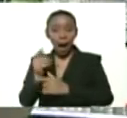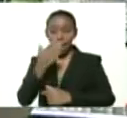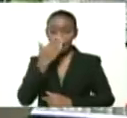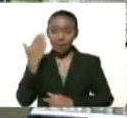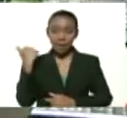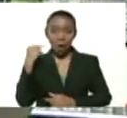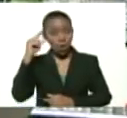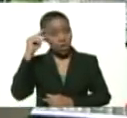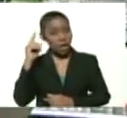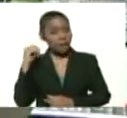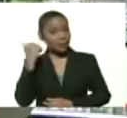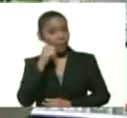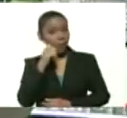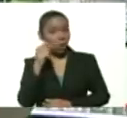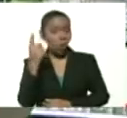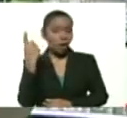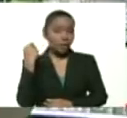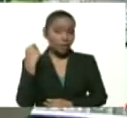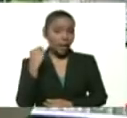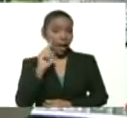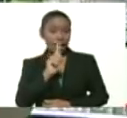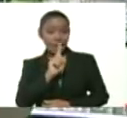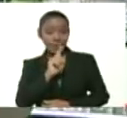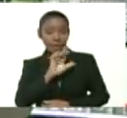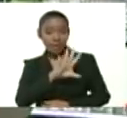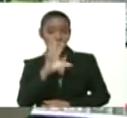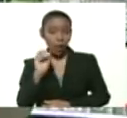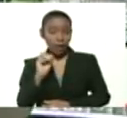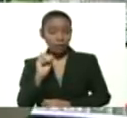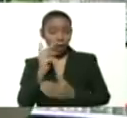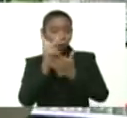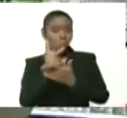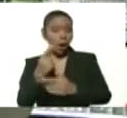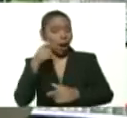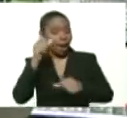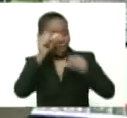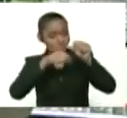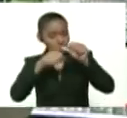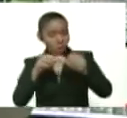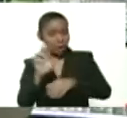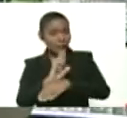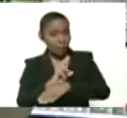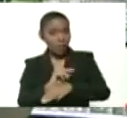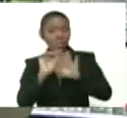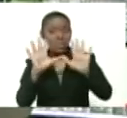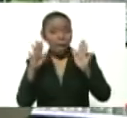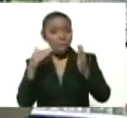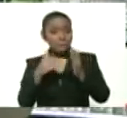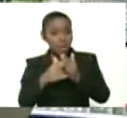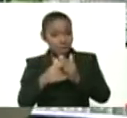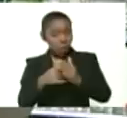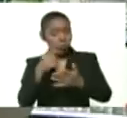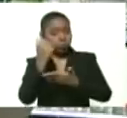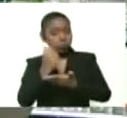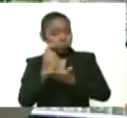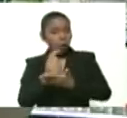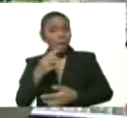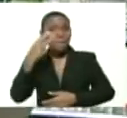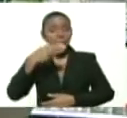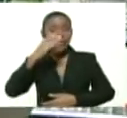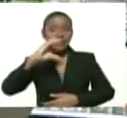día sábado, ayer, y en esas 50 toneladas estaban las pruebas rápidas, estaban 10.000 pruebas PCR para hacer